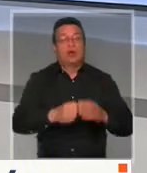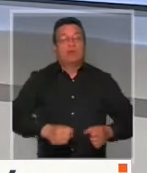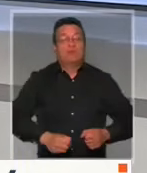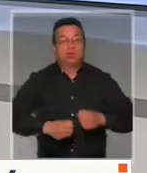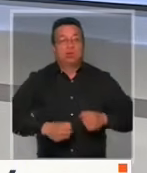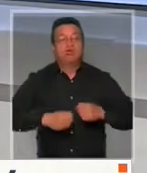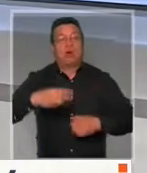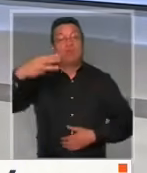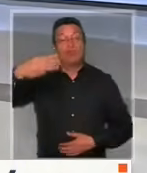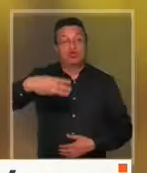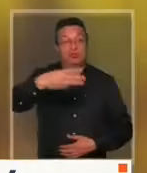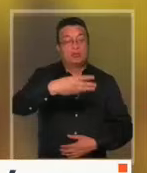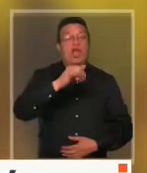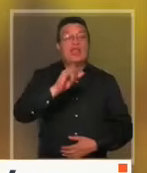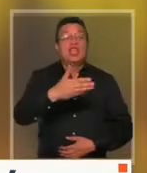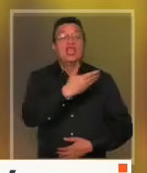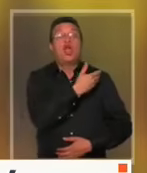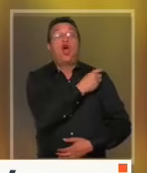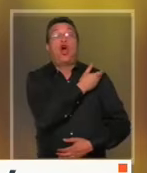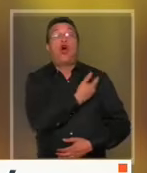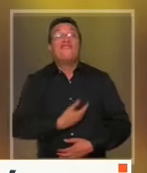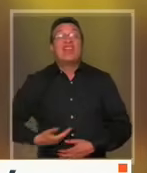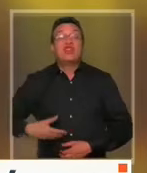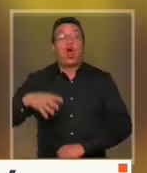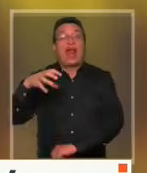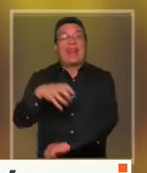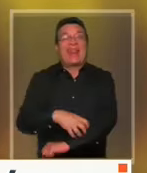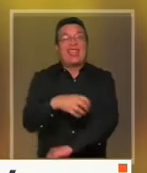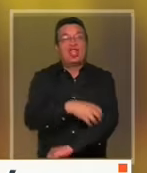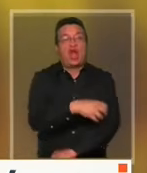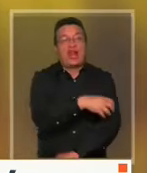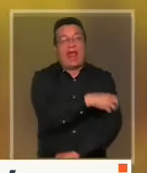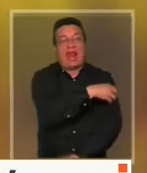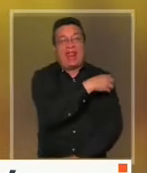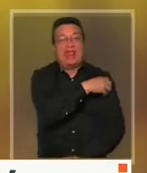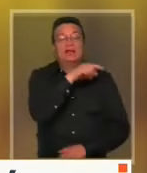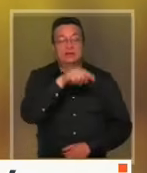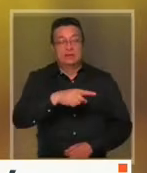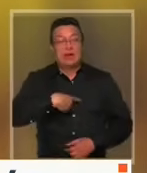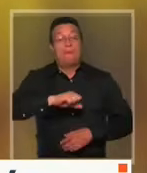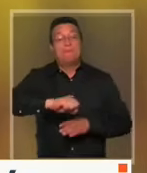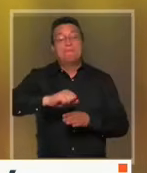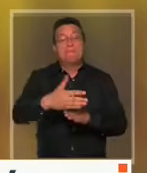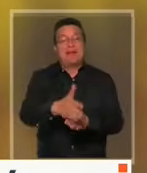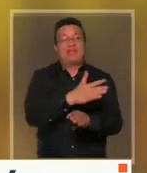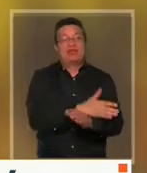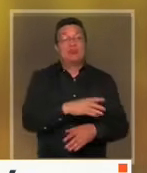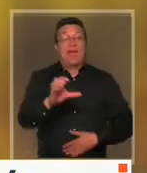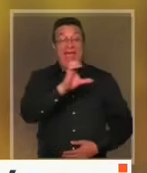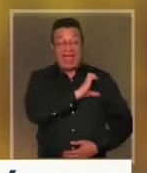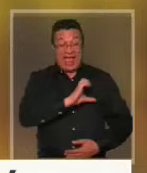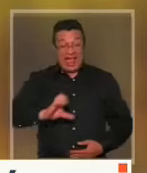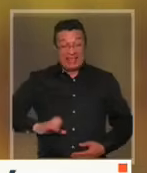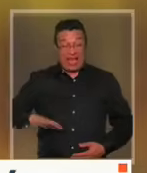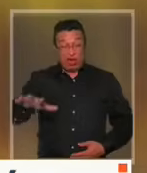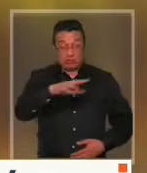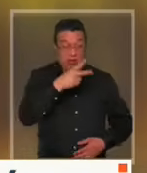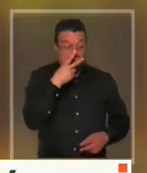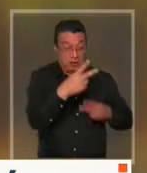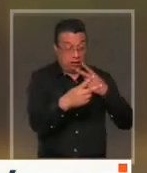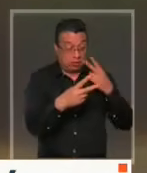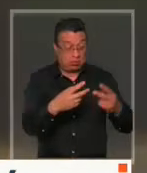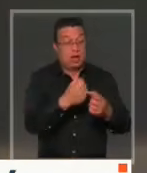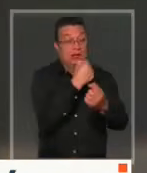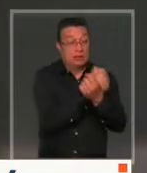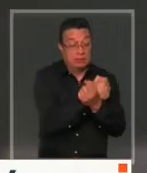de los municipios y los gobiernos regionales en su aporte a la seguridad, que es en la prevención. Entonces, como Estado, cuando uno vea, las policías van a quedar